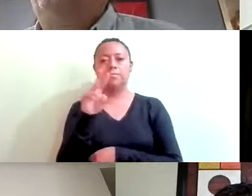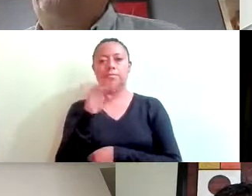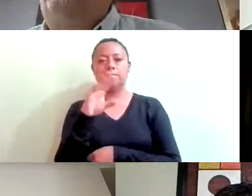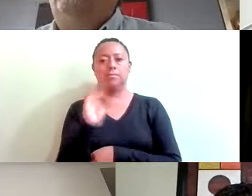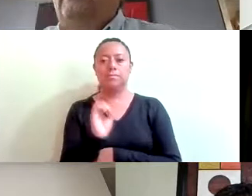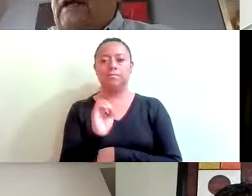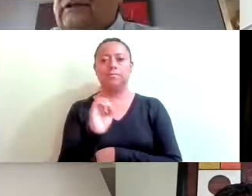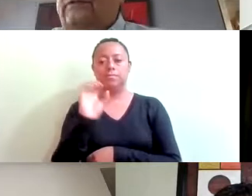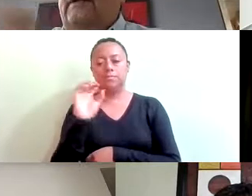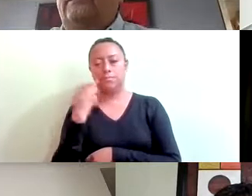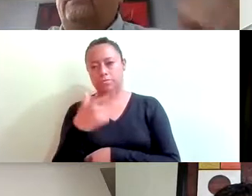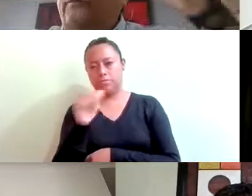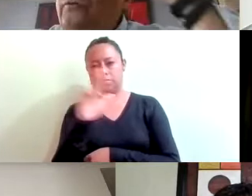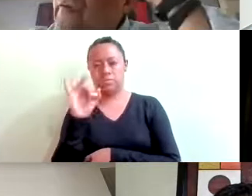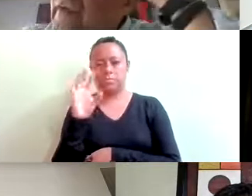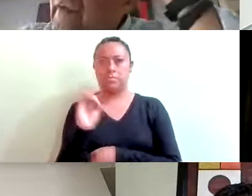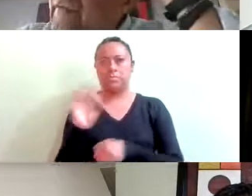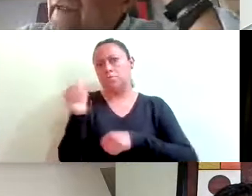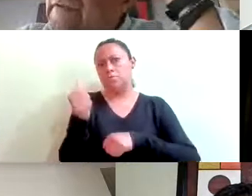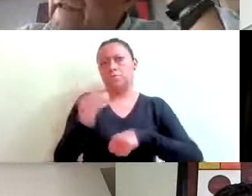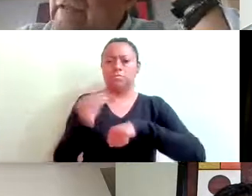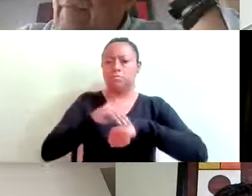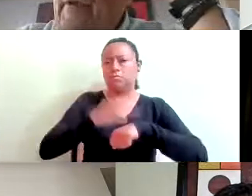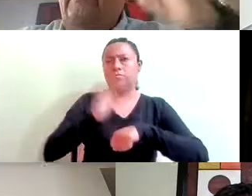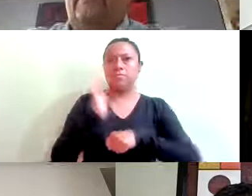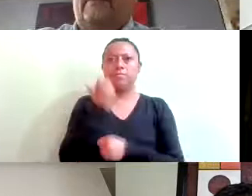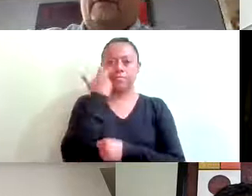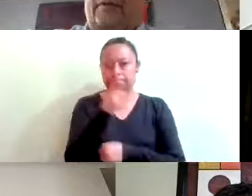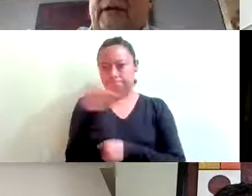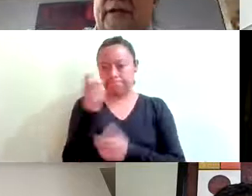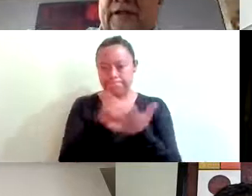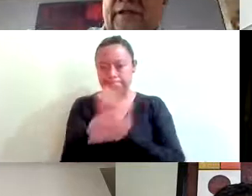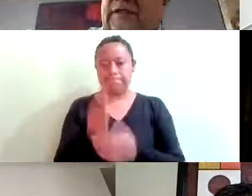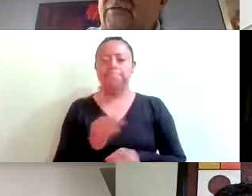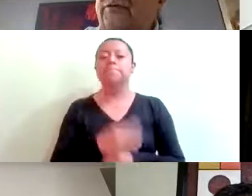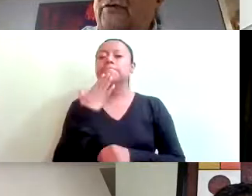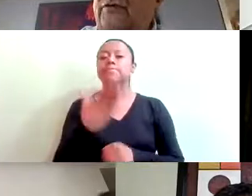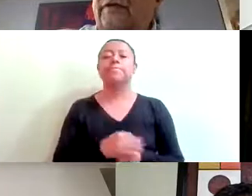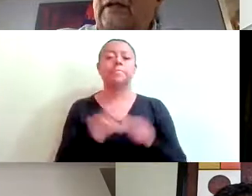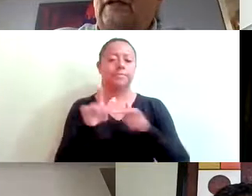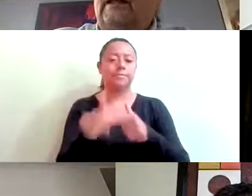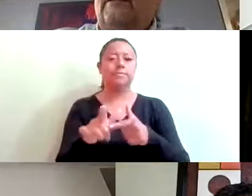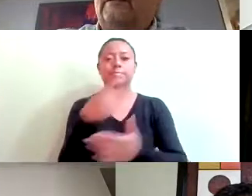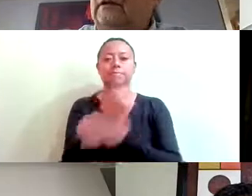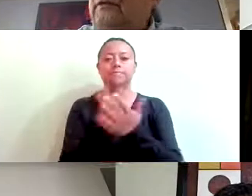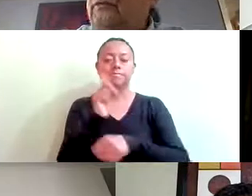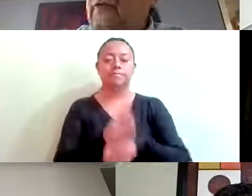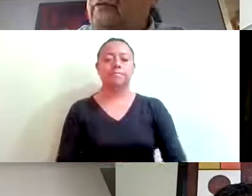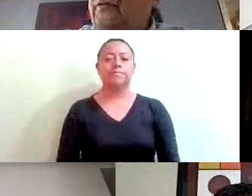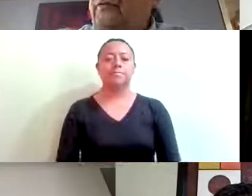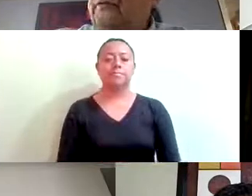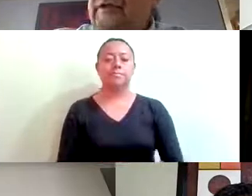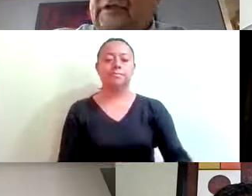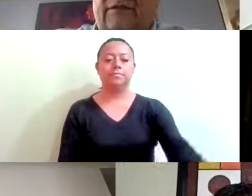se considerara hacer una revisión puntual de este dictamen. Bien, seguimos con el orden del día,